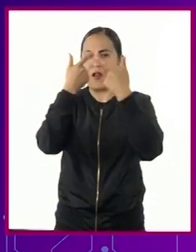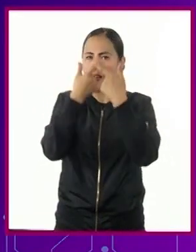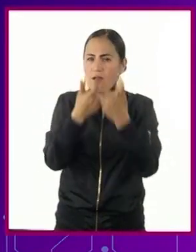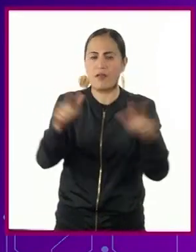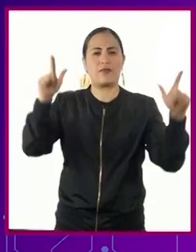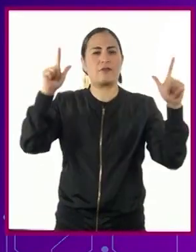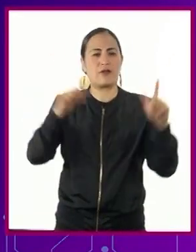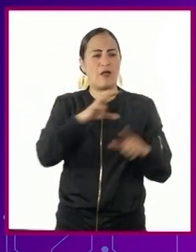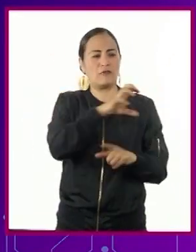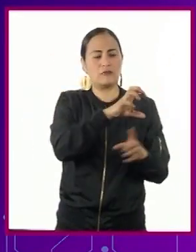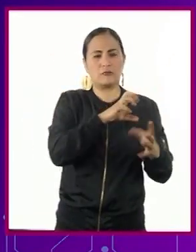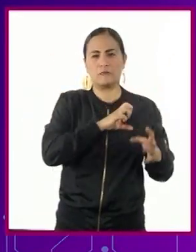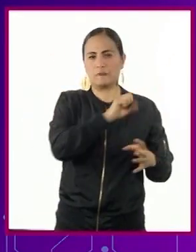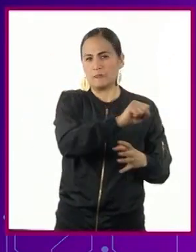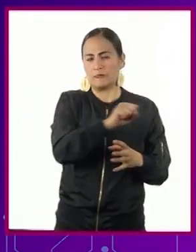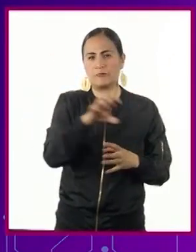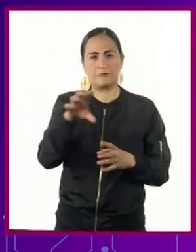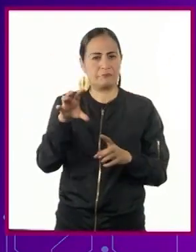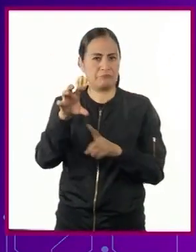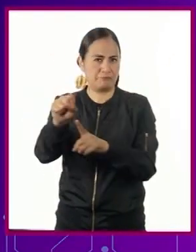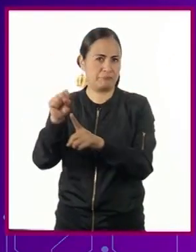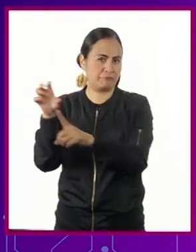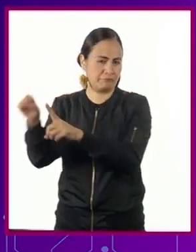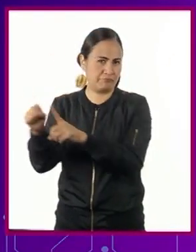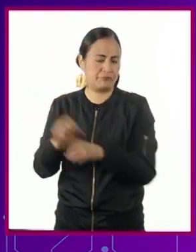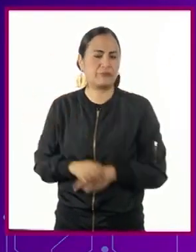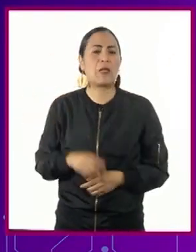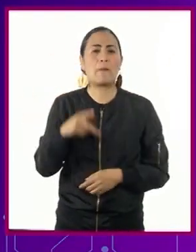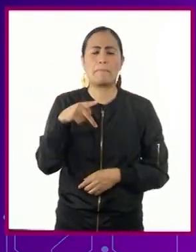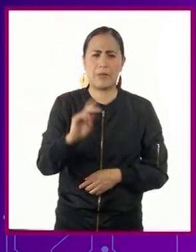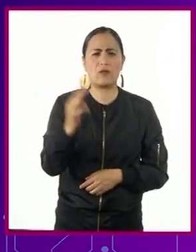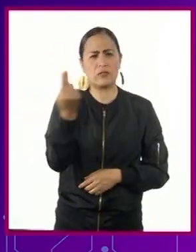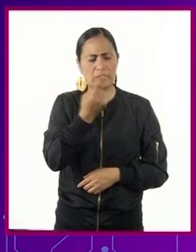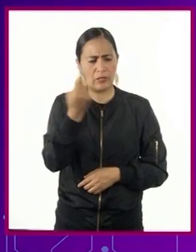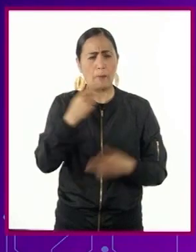de las confesiones religiosas, con la única limitante del respeto a las